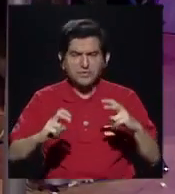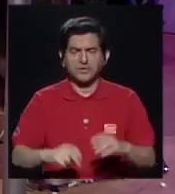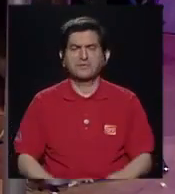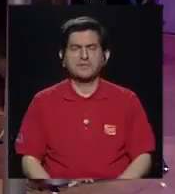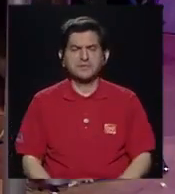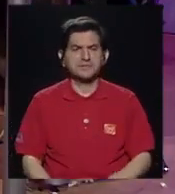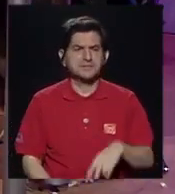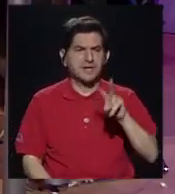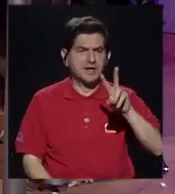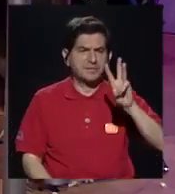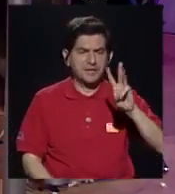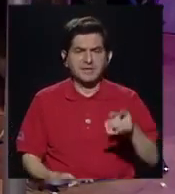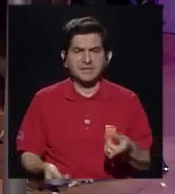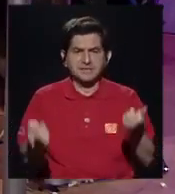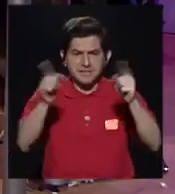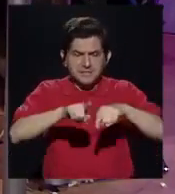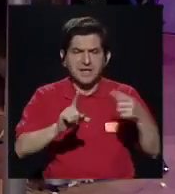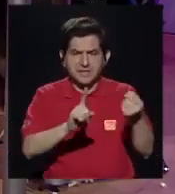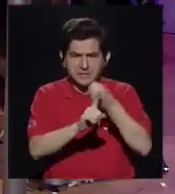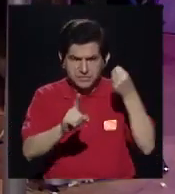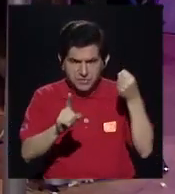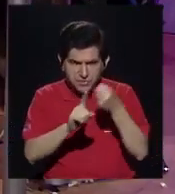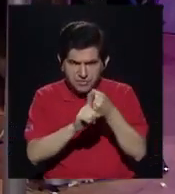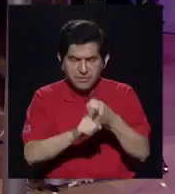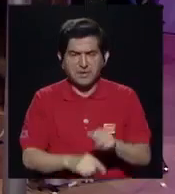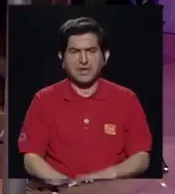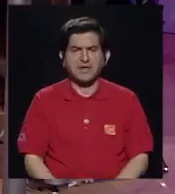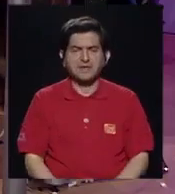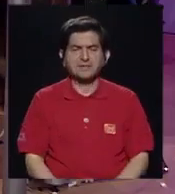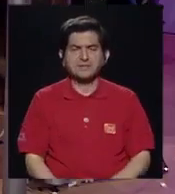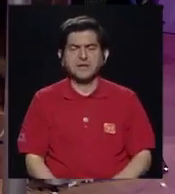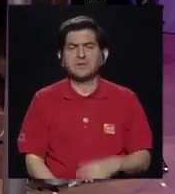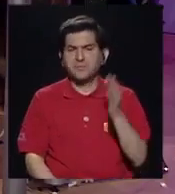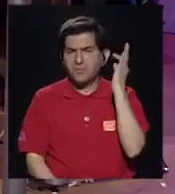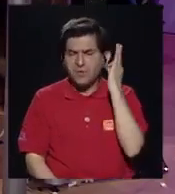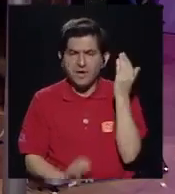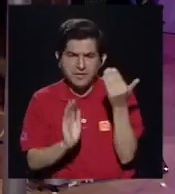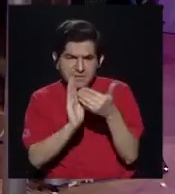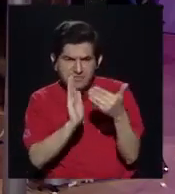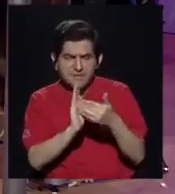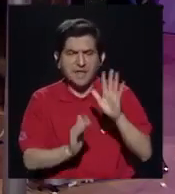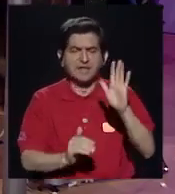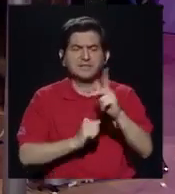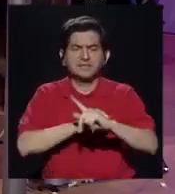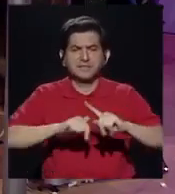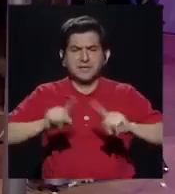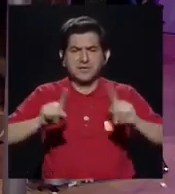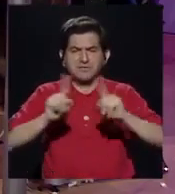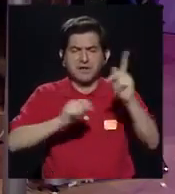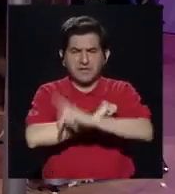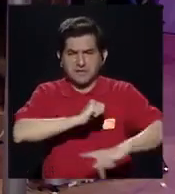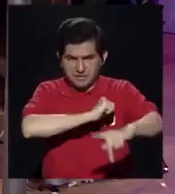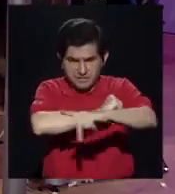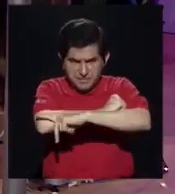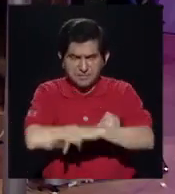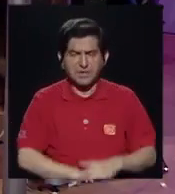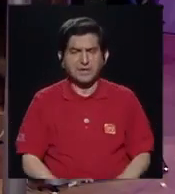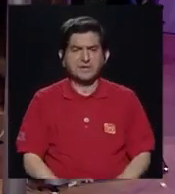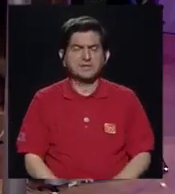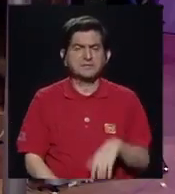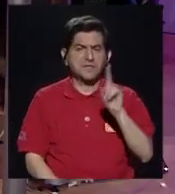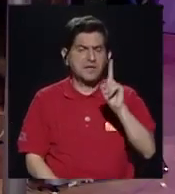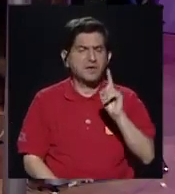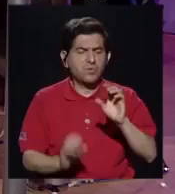26 casos de violencia de mujeres que sufrieron violencia en cinco países diferentes para una